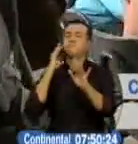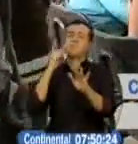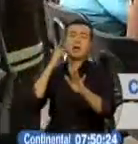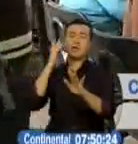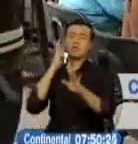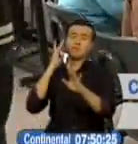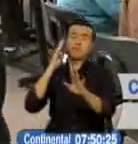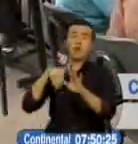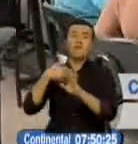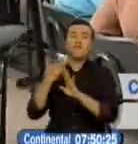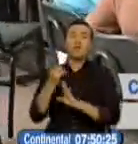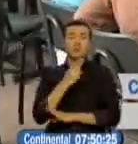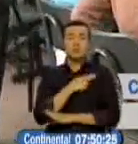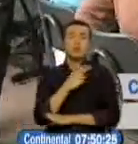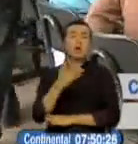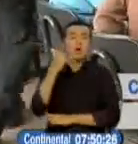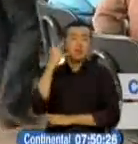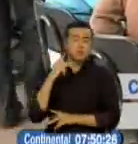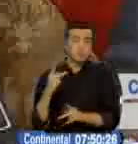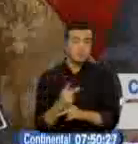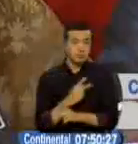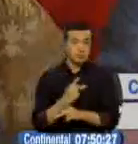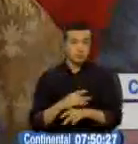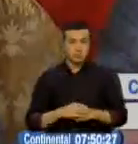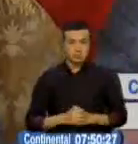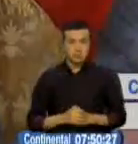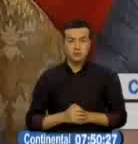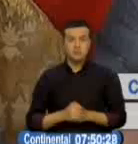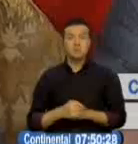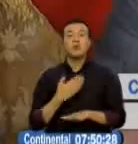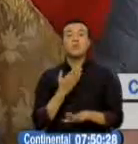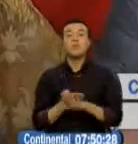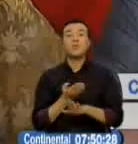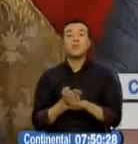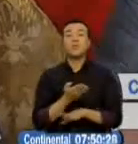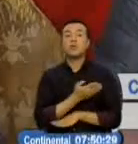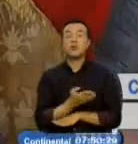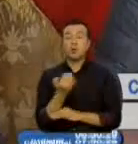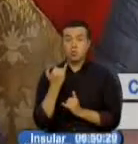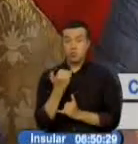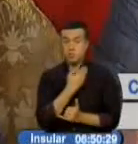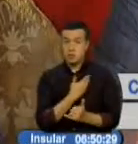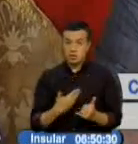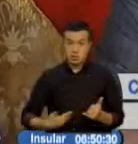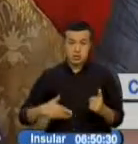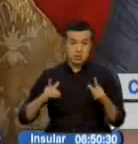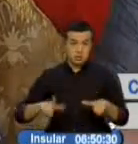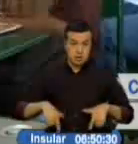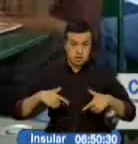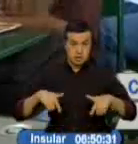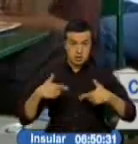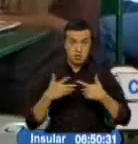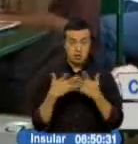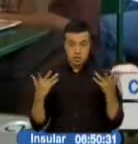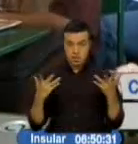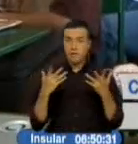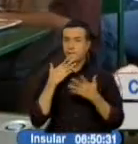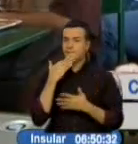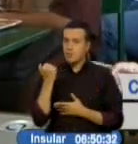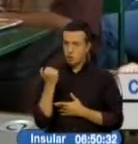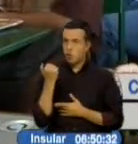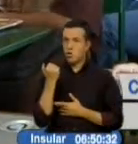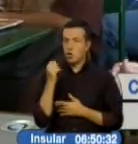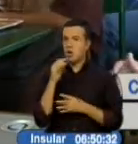filas en los exteriores de las instituciones. Una de las ofertas de campaña del actual presidente Lenín Moreno fue la de mejorar